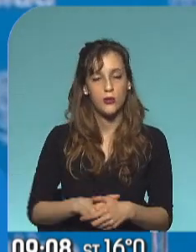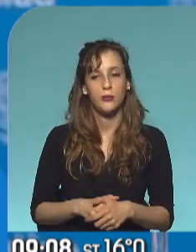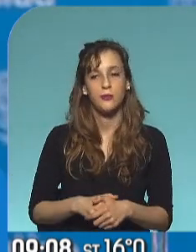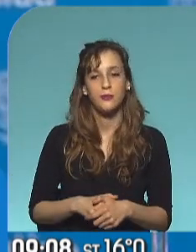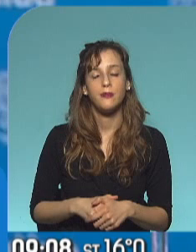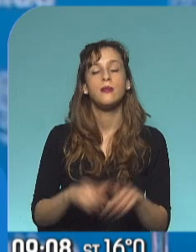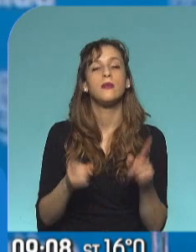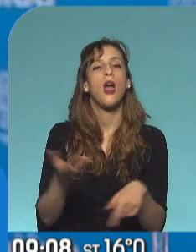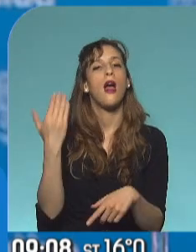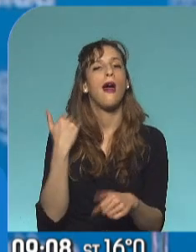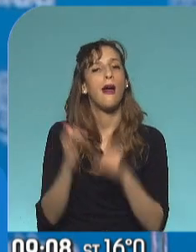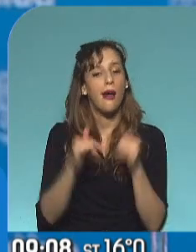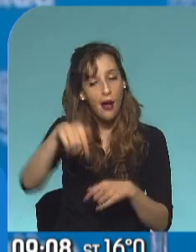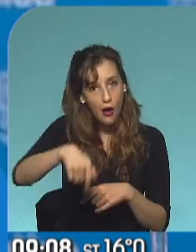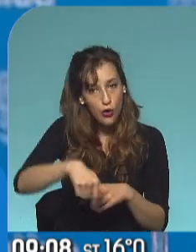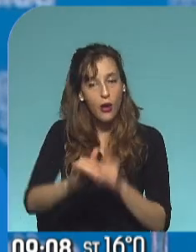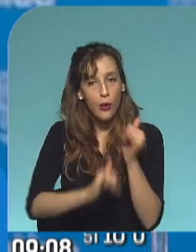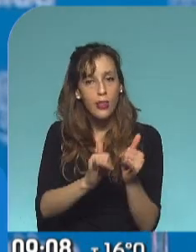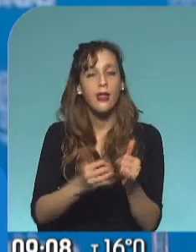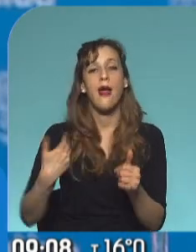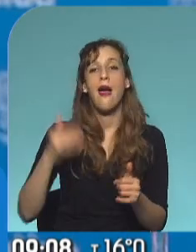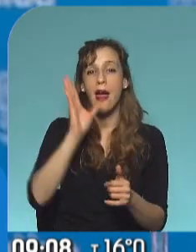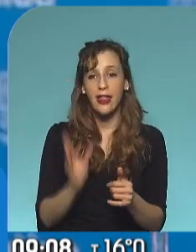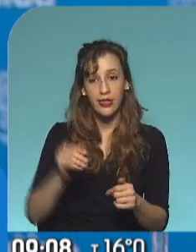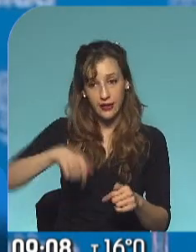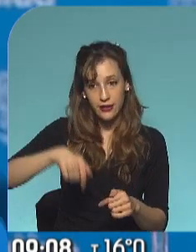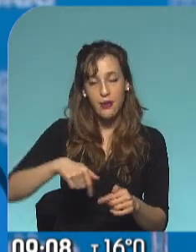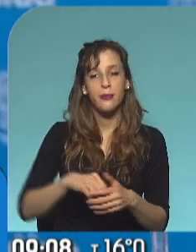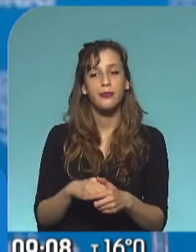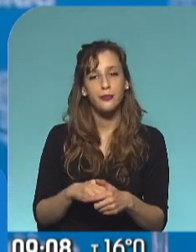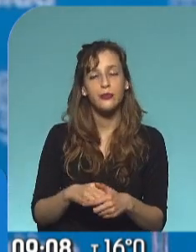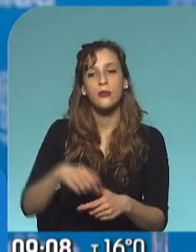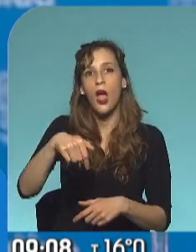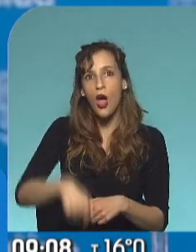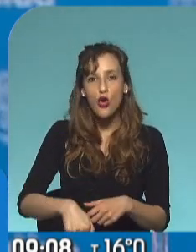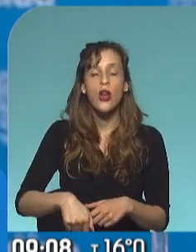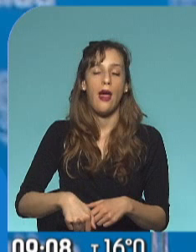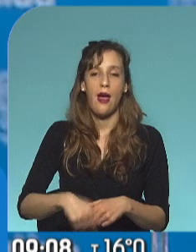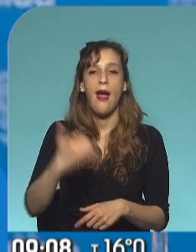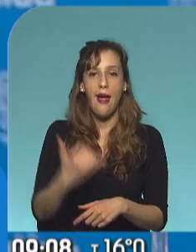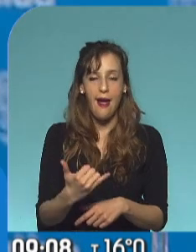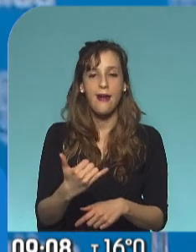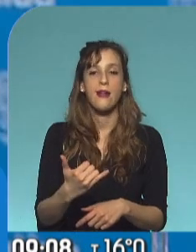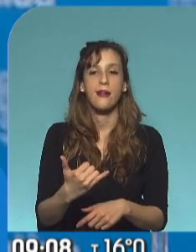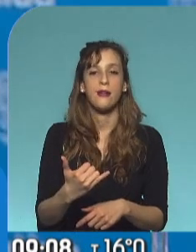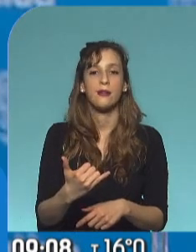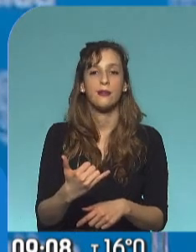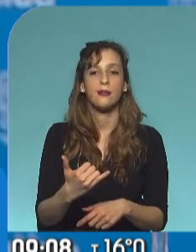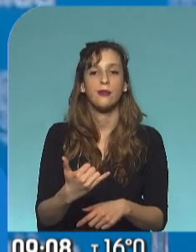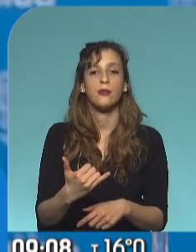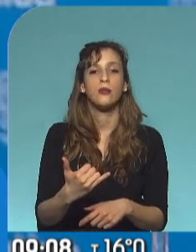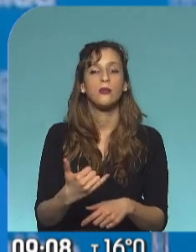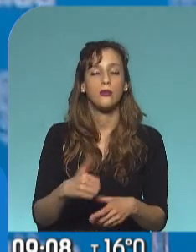comentamos en este momento que en nuestro país se amplía la modalidad de confirmación de casos de